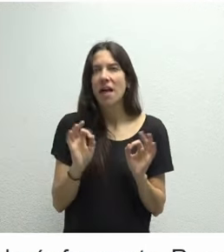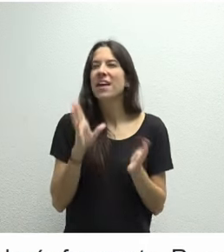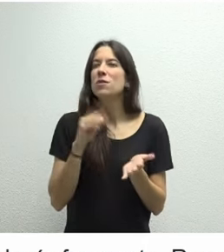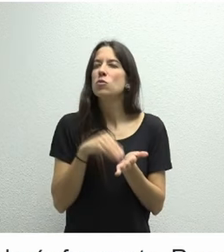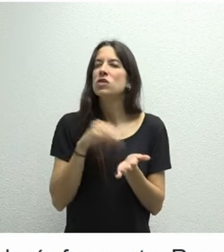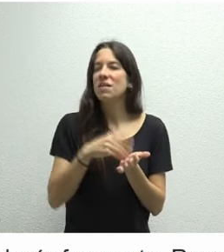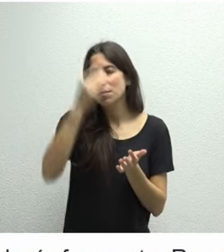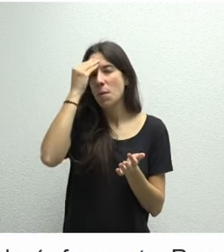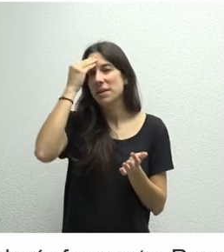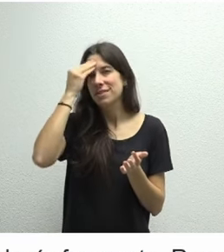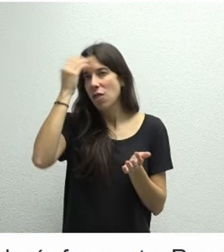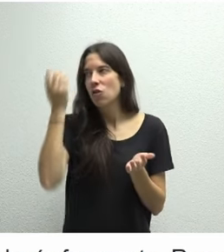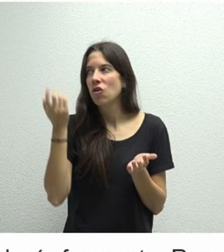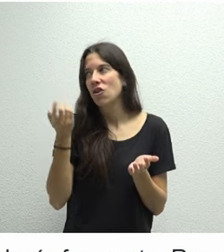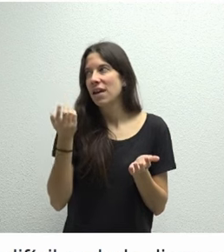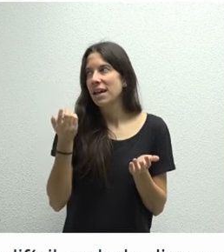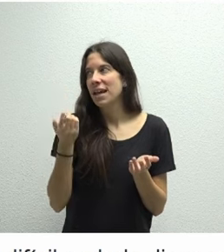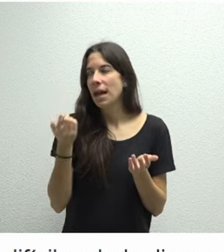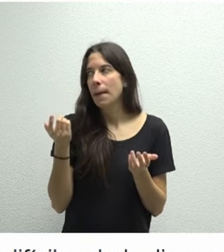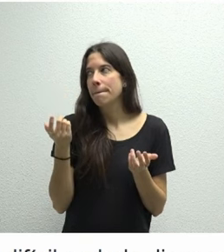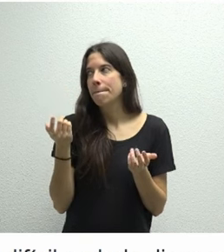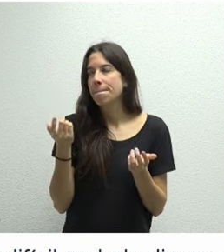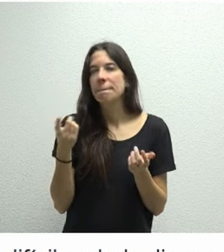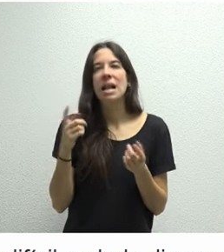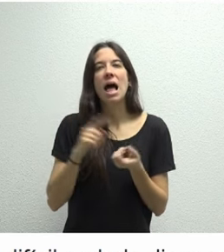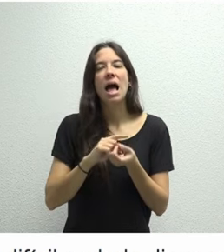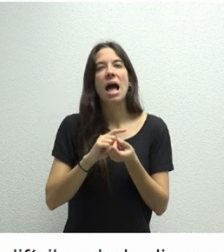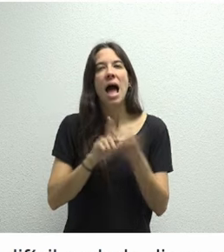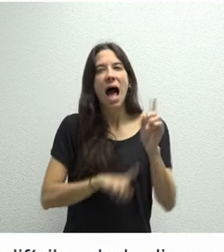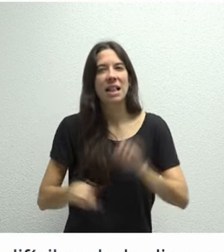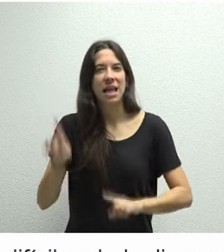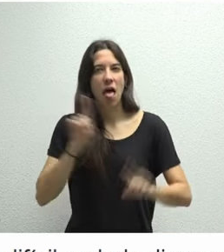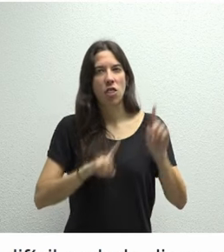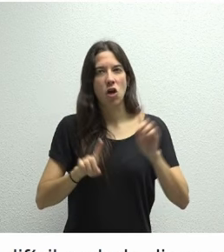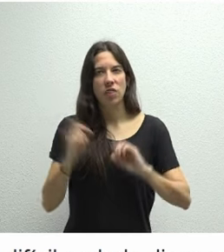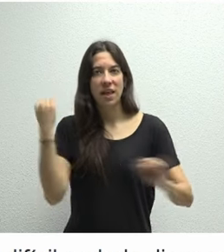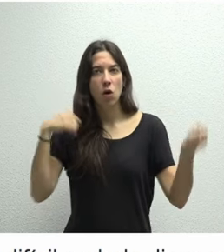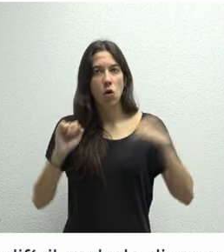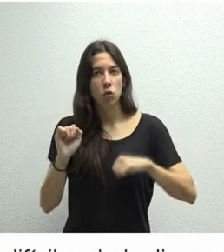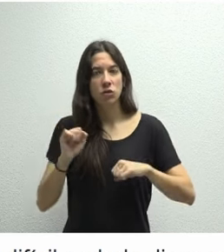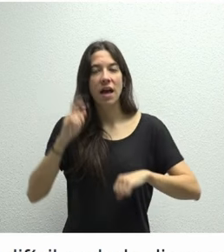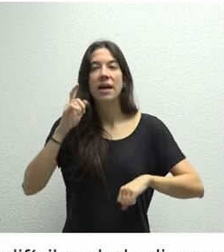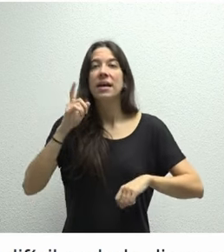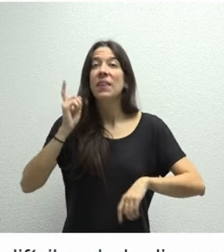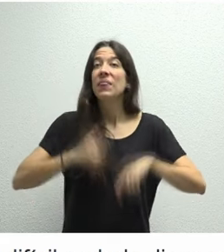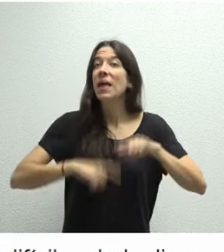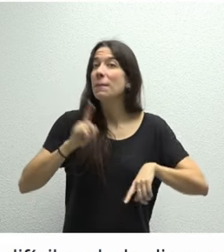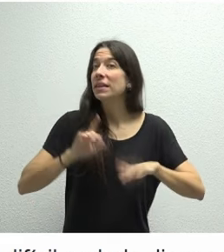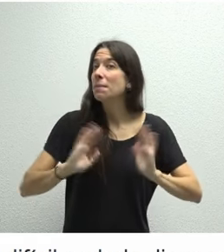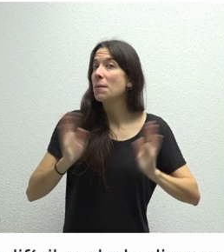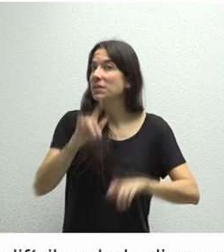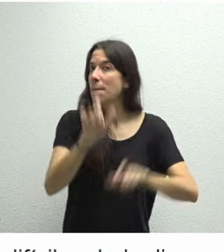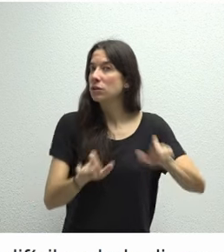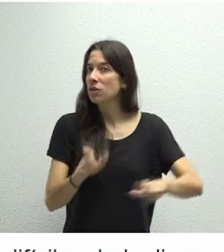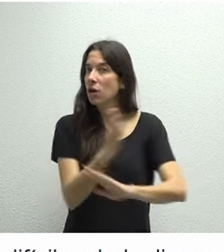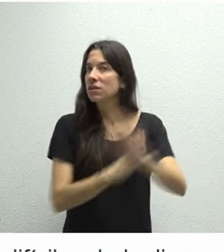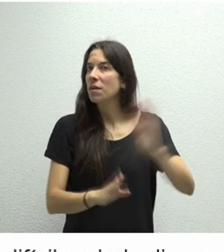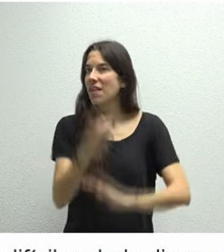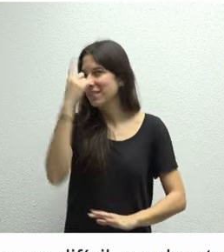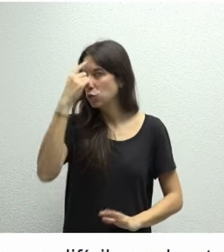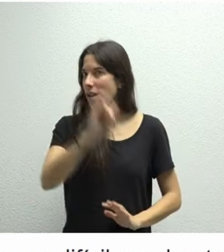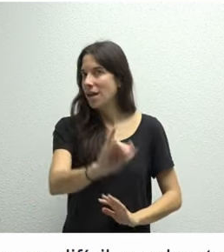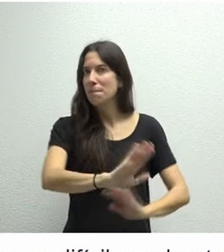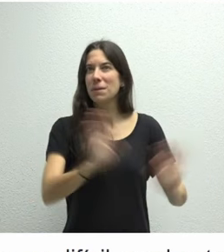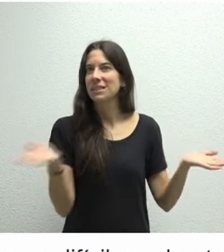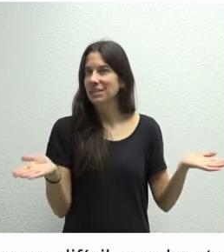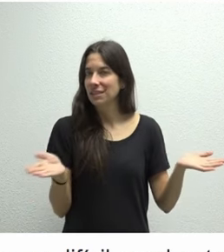considerado que las atribuciones de las alteraciones de la conducta eran propia de la persona con discapacidad intelectual y eso